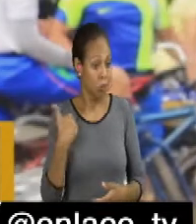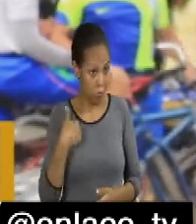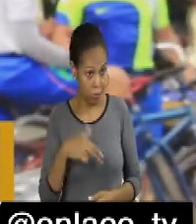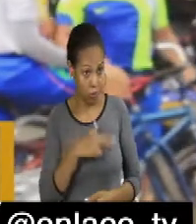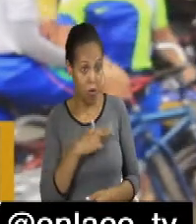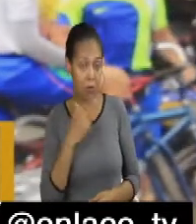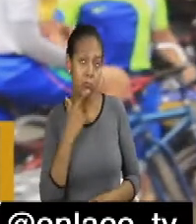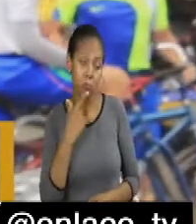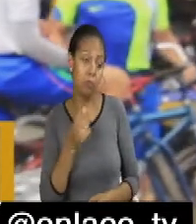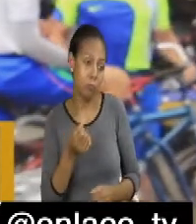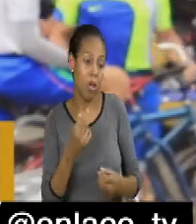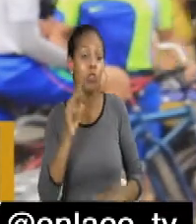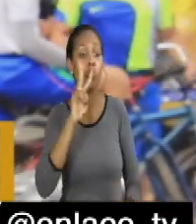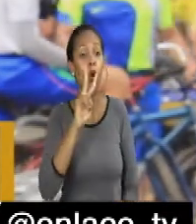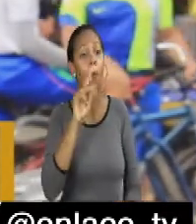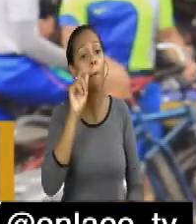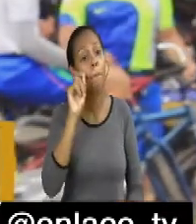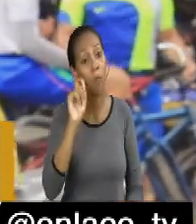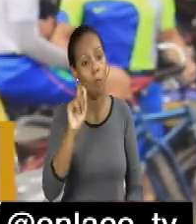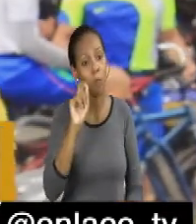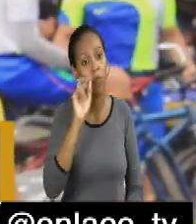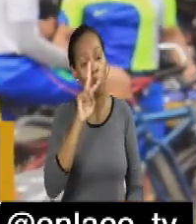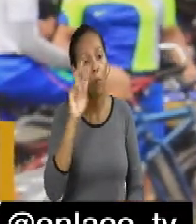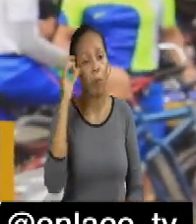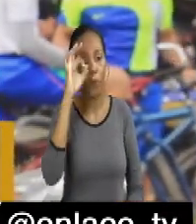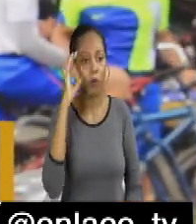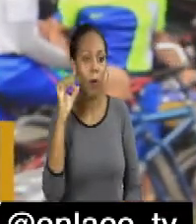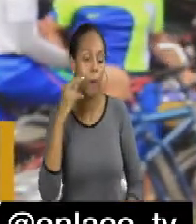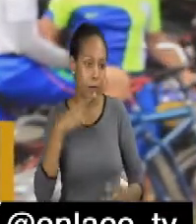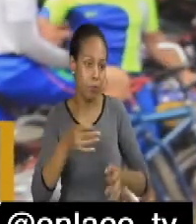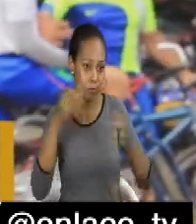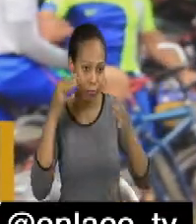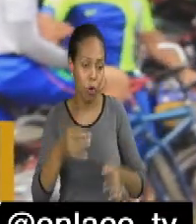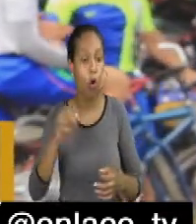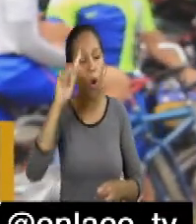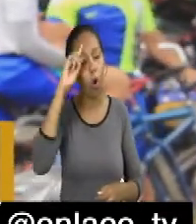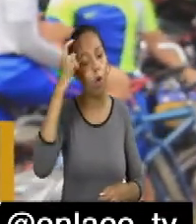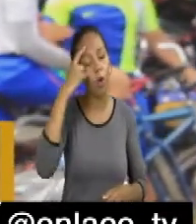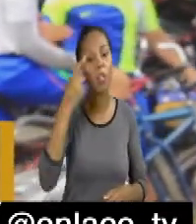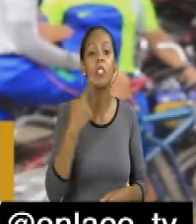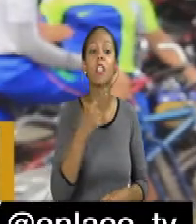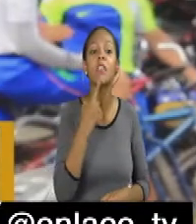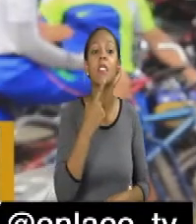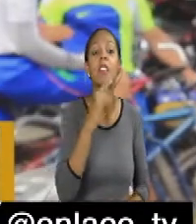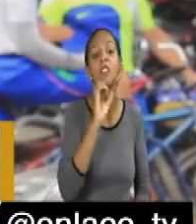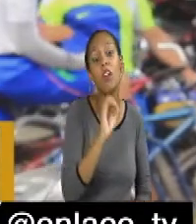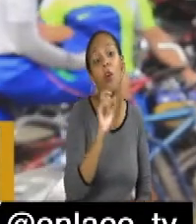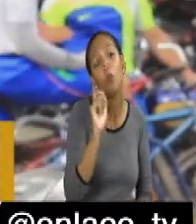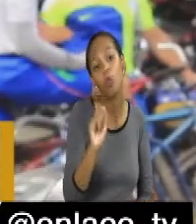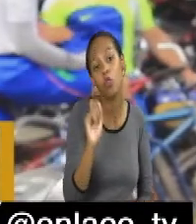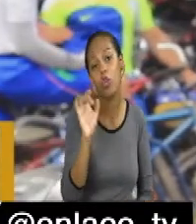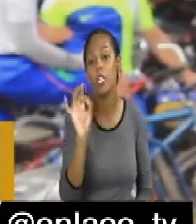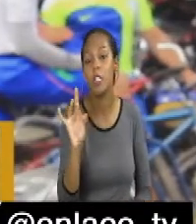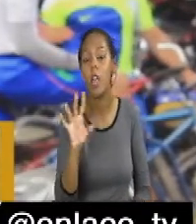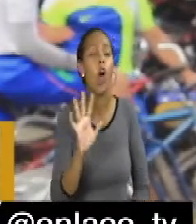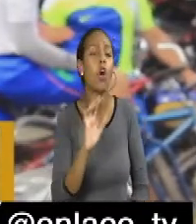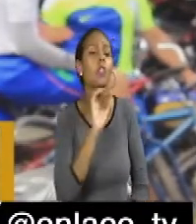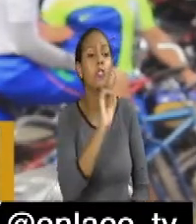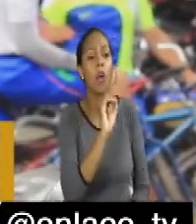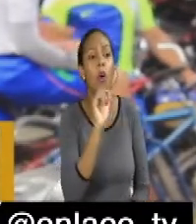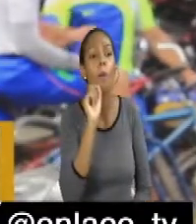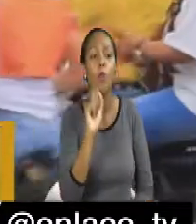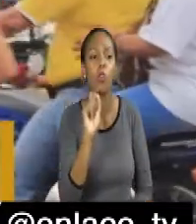el 2%, pero el aumento pírrico que propone el gobierno del 0.15 y después el 0.36 es una